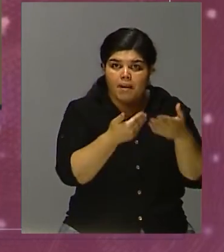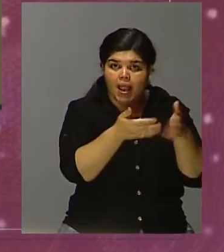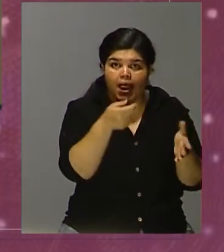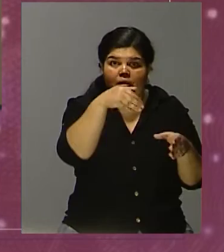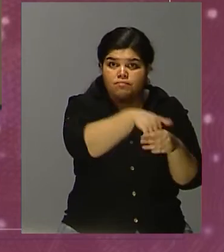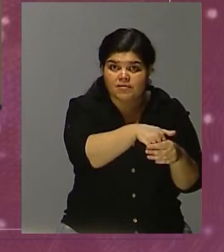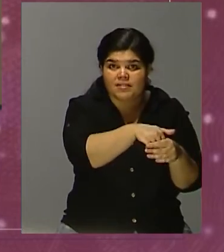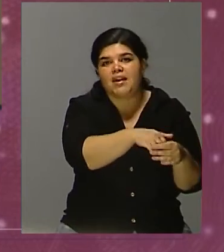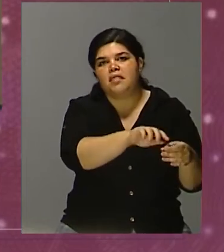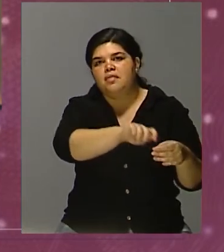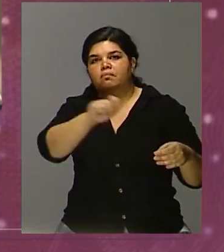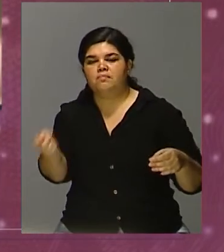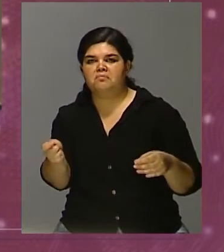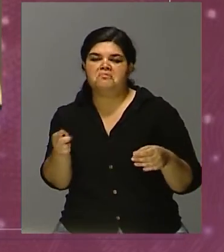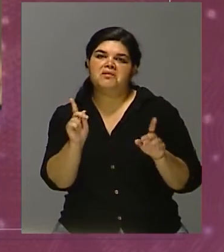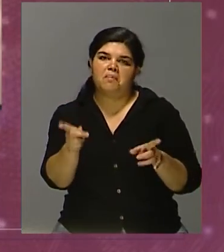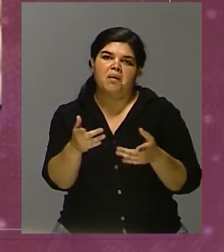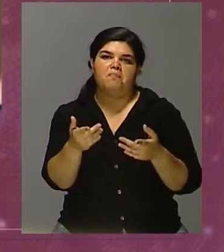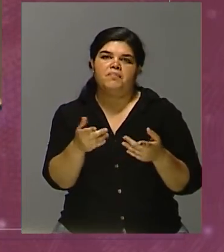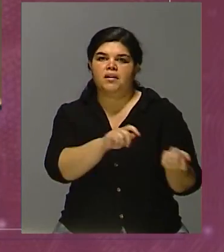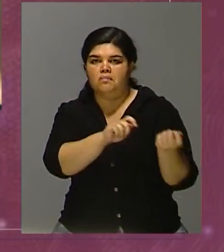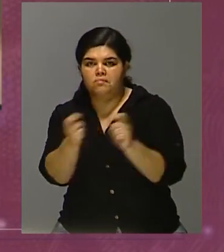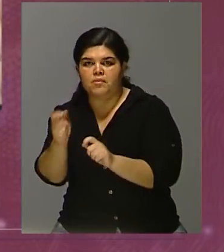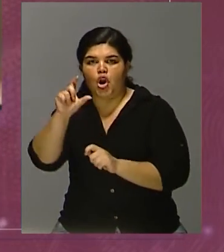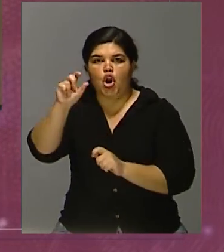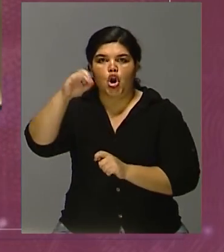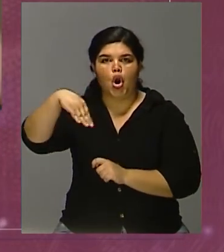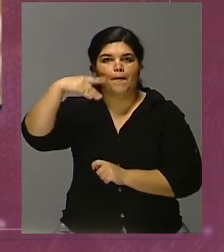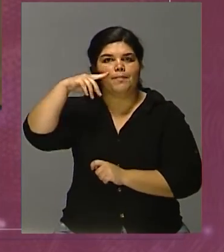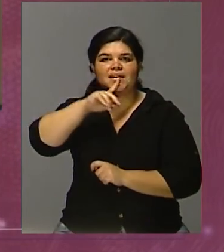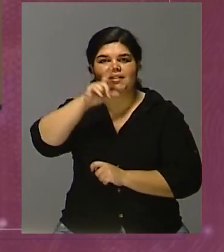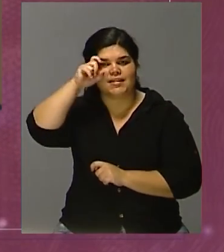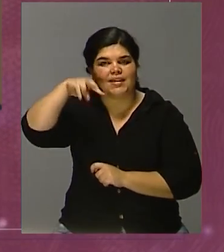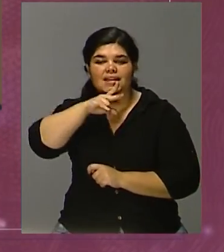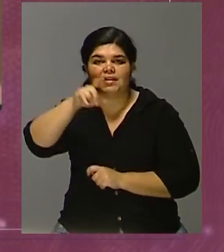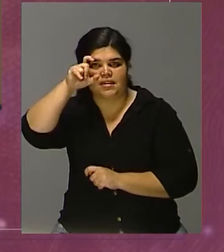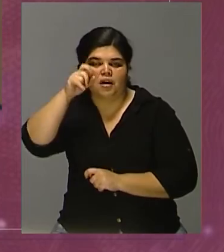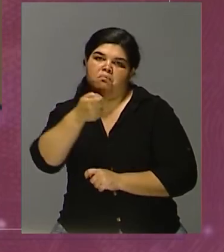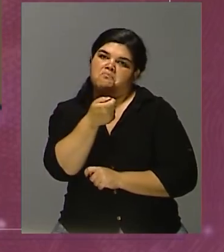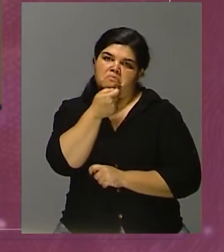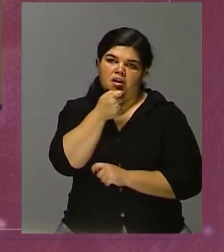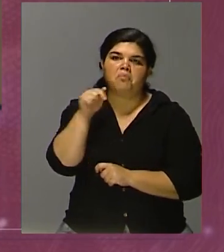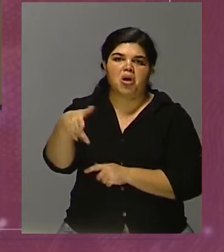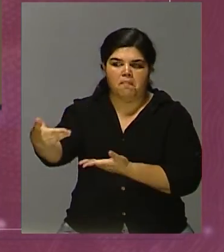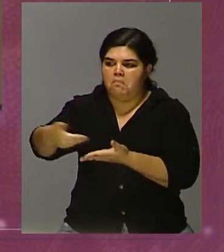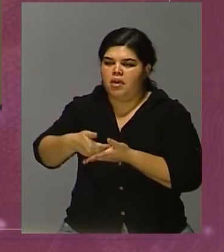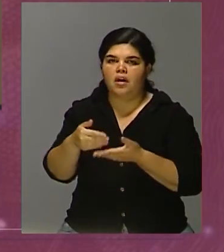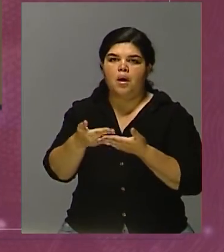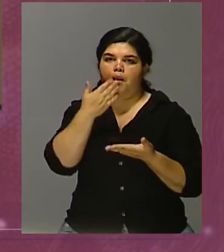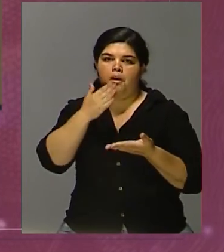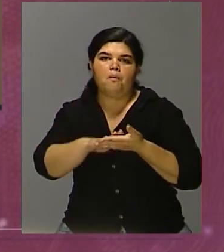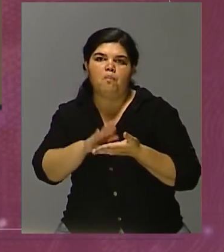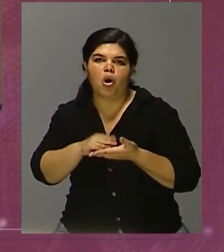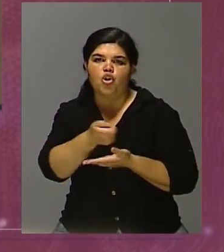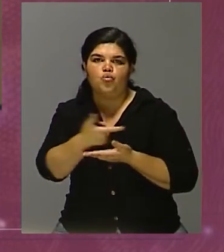pedir recibos de sueldos o declaraciones de ingresos para los monotributistas, es decir, justificar de dónde viene el dinero que